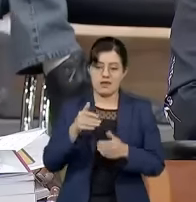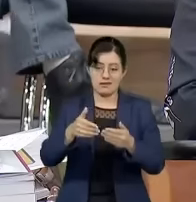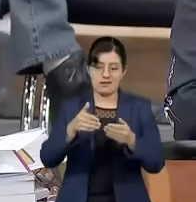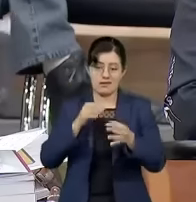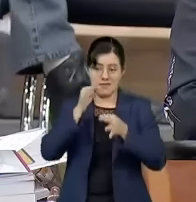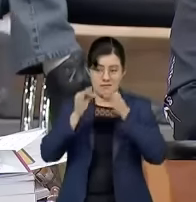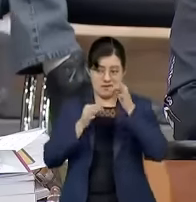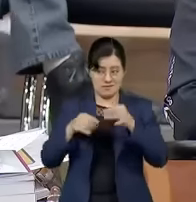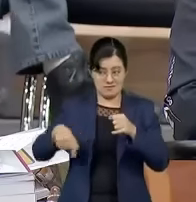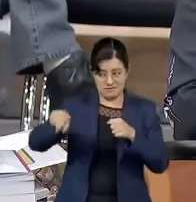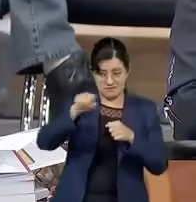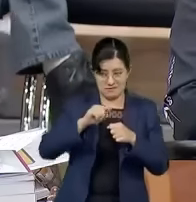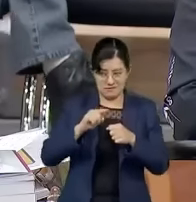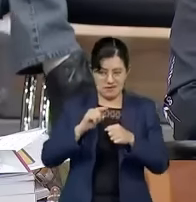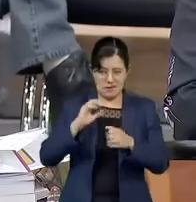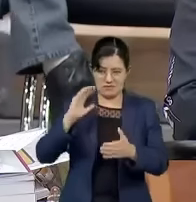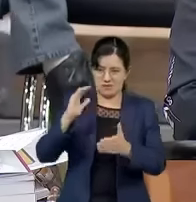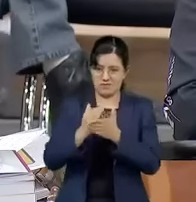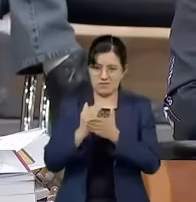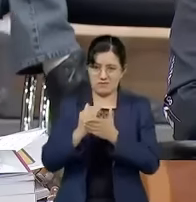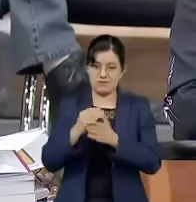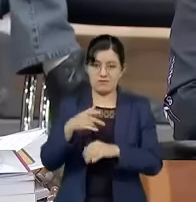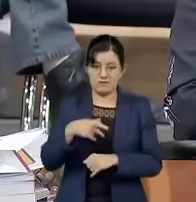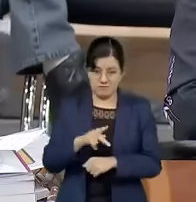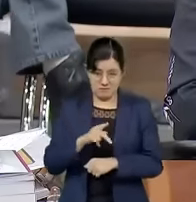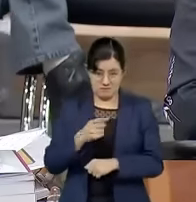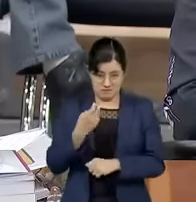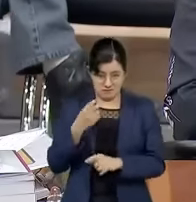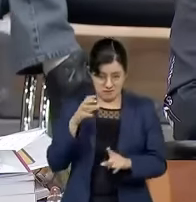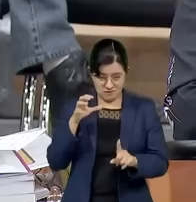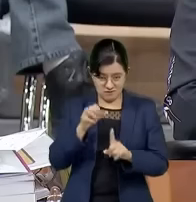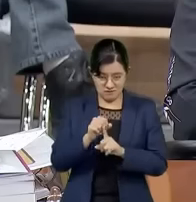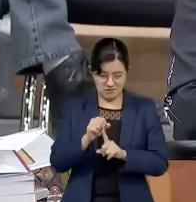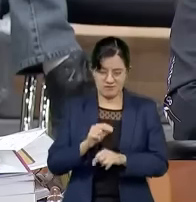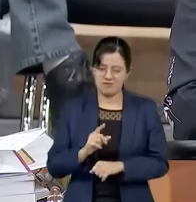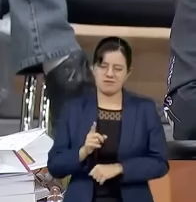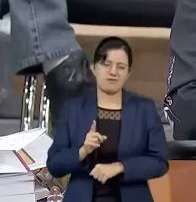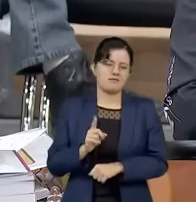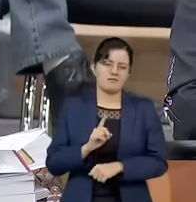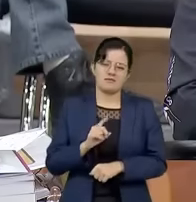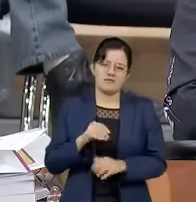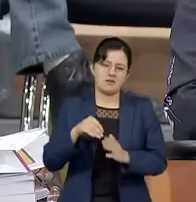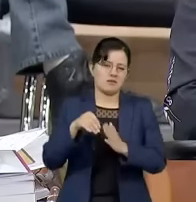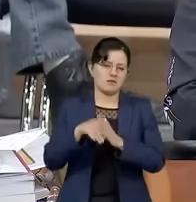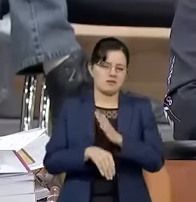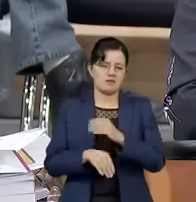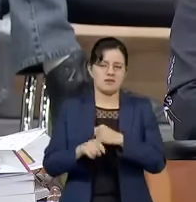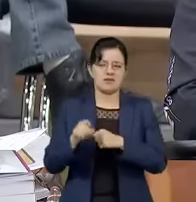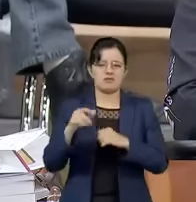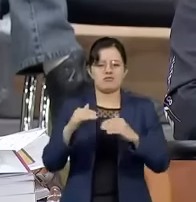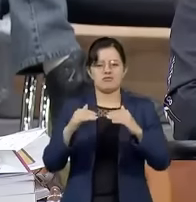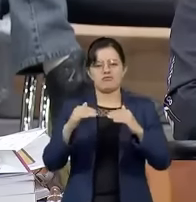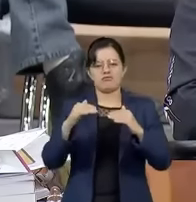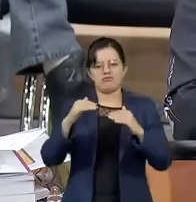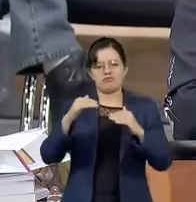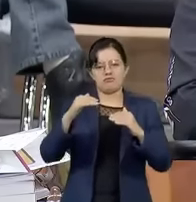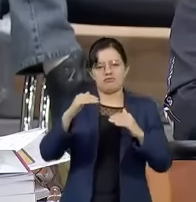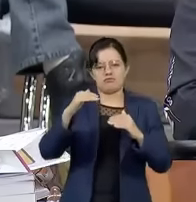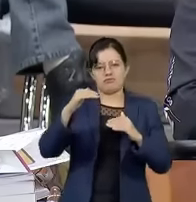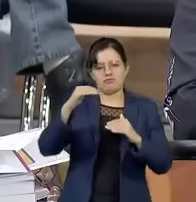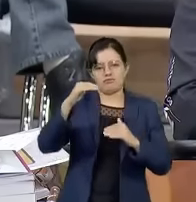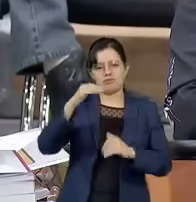anticipadas pero no lo logramos y comenzó a haber una inequidad muy grande en el